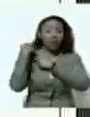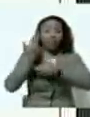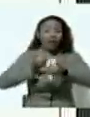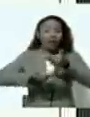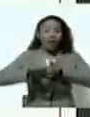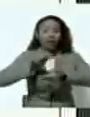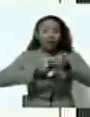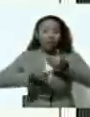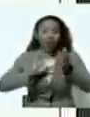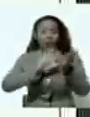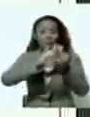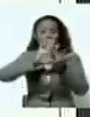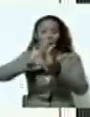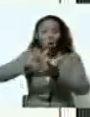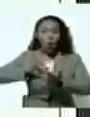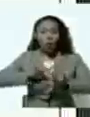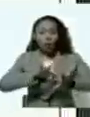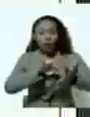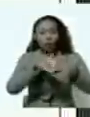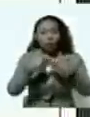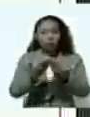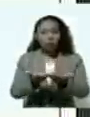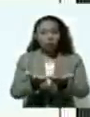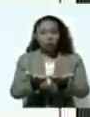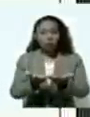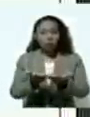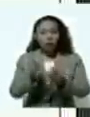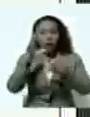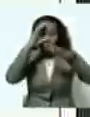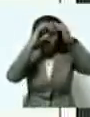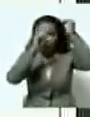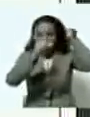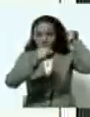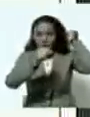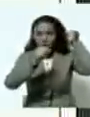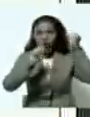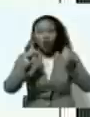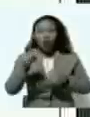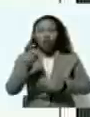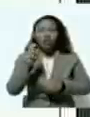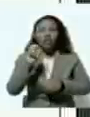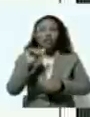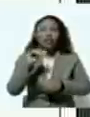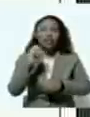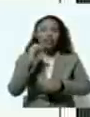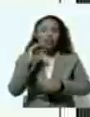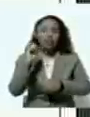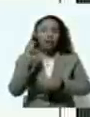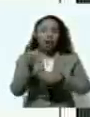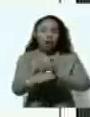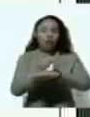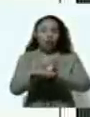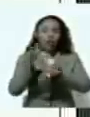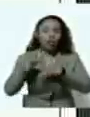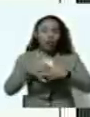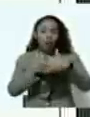relaciones, de los enlaces entre el embajador Jimmy Story, el gobierno norteamericano